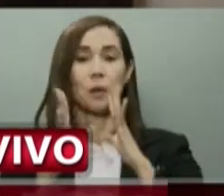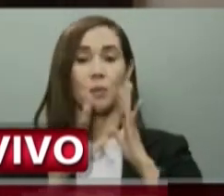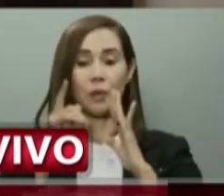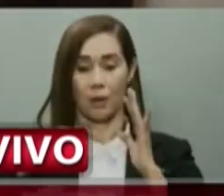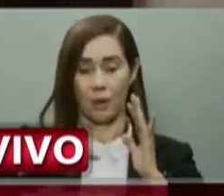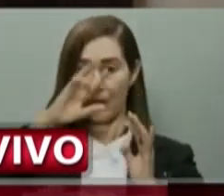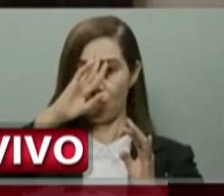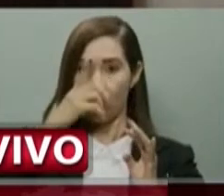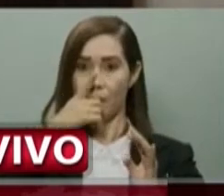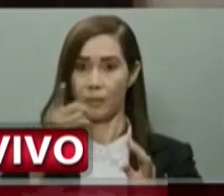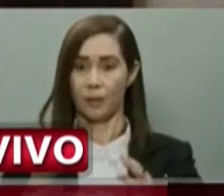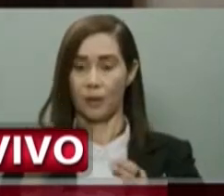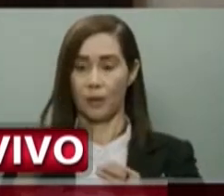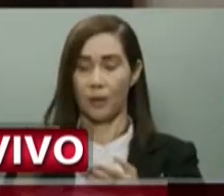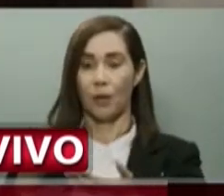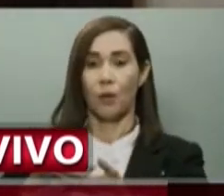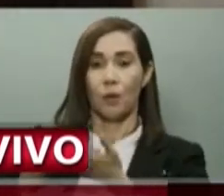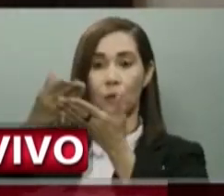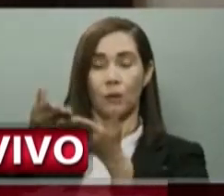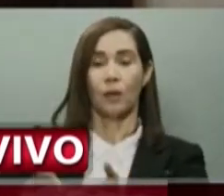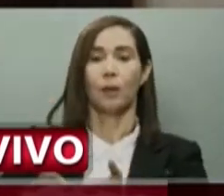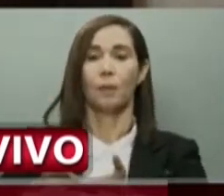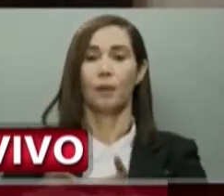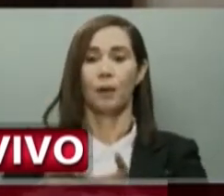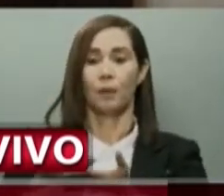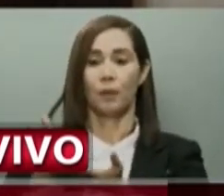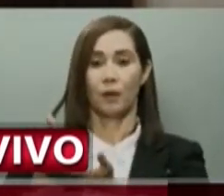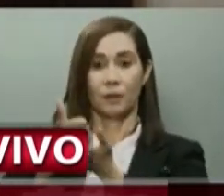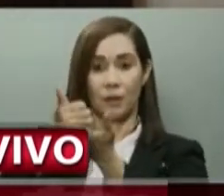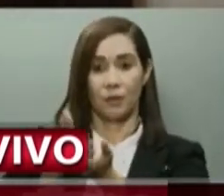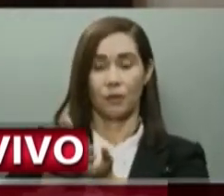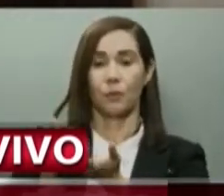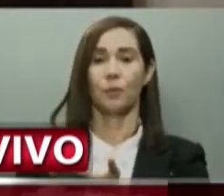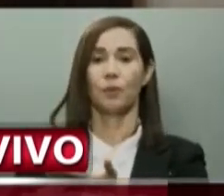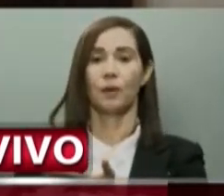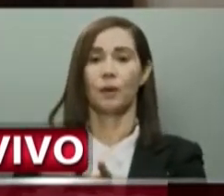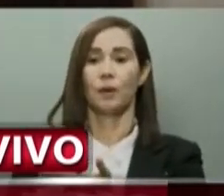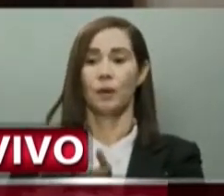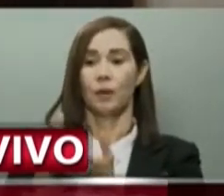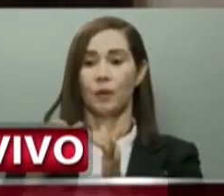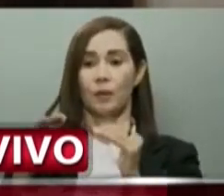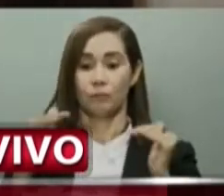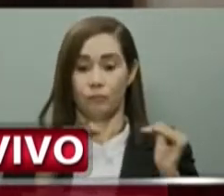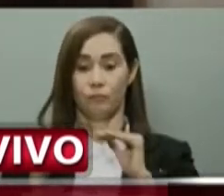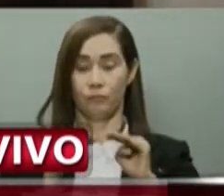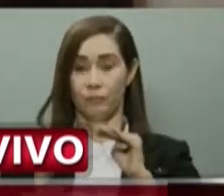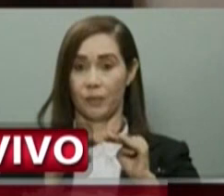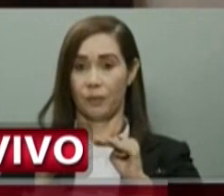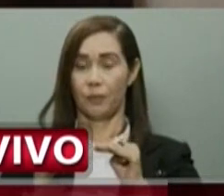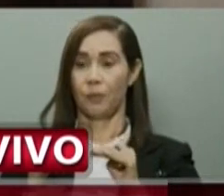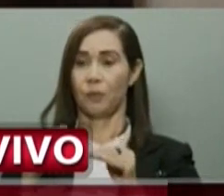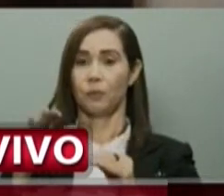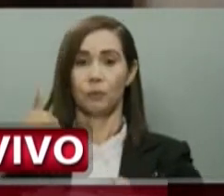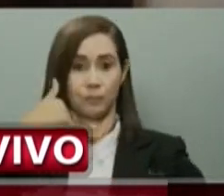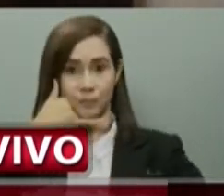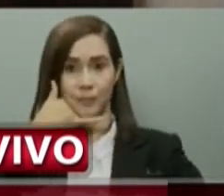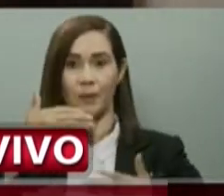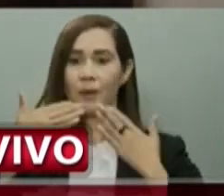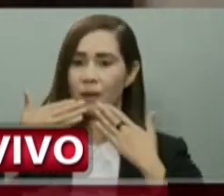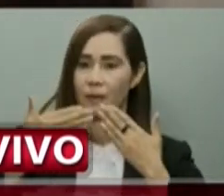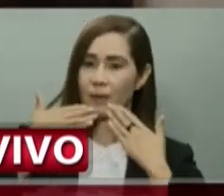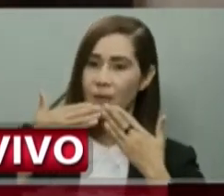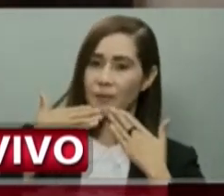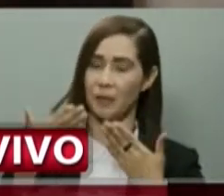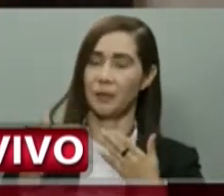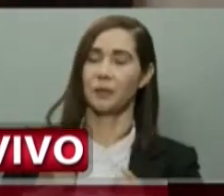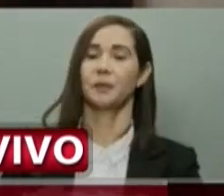comunicación. Cuando nosotros le enviamos las ayudas por el terremoto, él nos llamó a agradecernos de manera muy gentil y